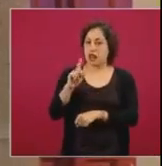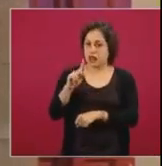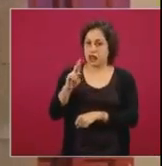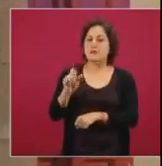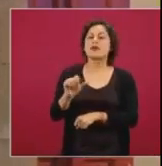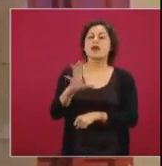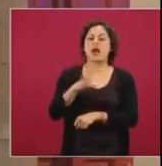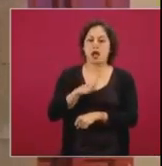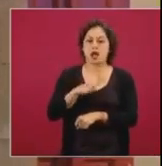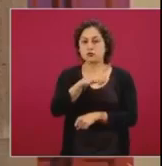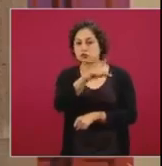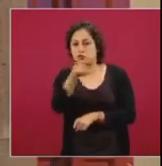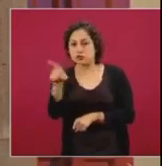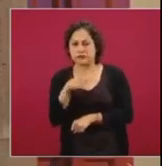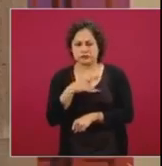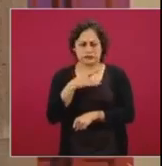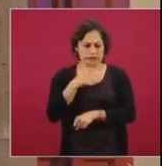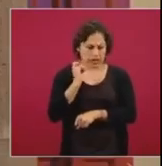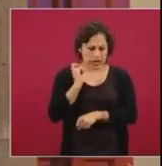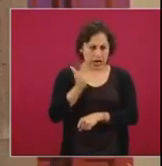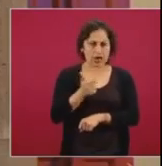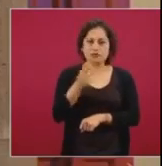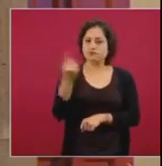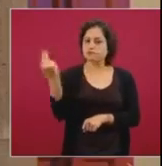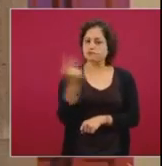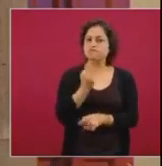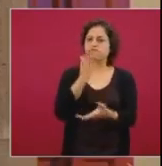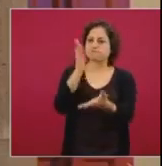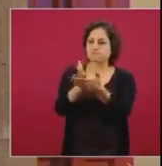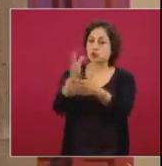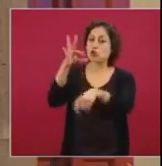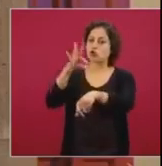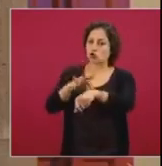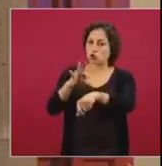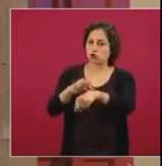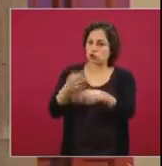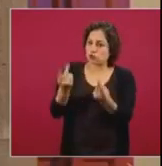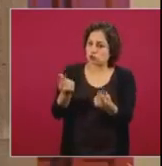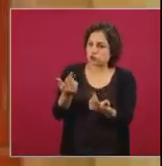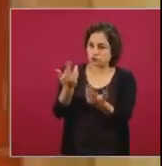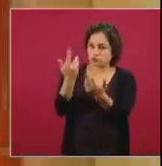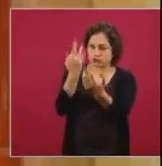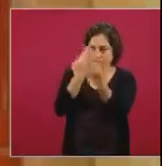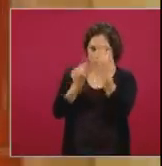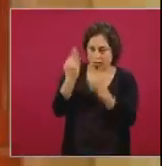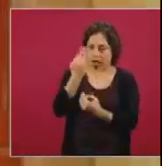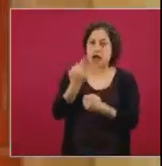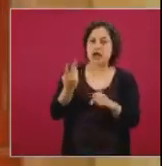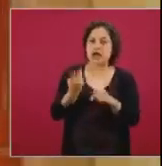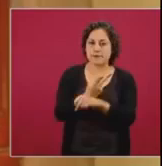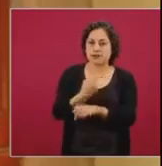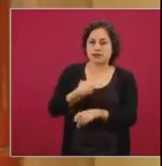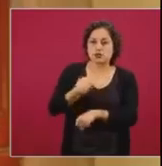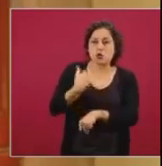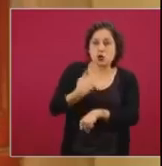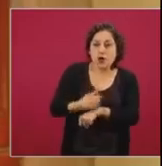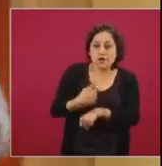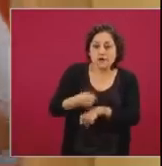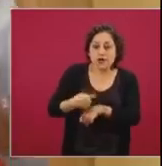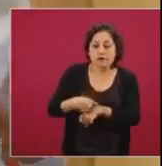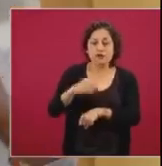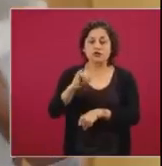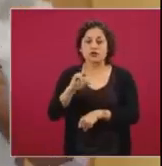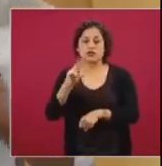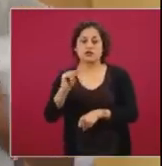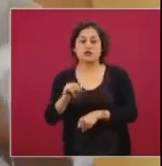lesiones, tenemos que buscar atención médica para verificar que no vaya a ser un caso probable de lepra. Y si es así, no temamos a que no nos